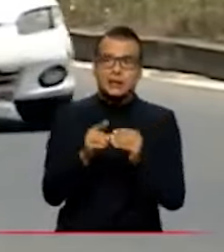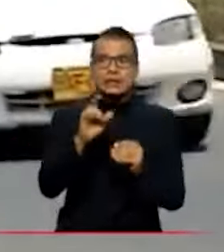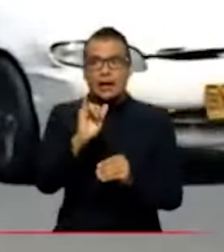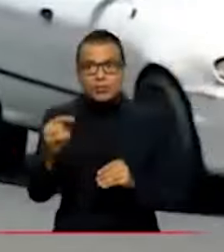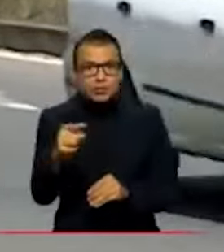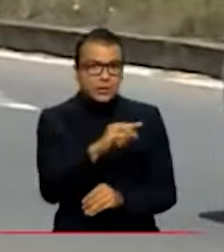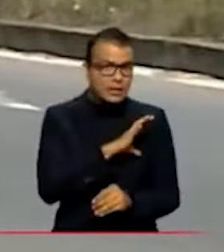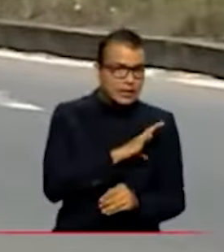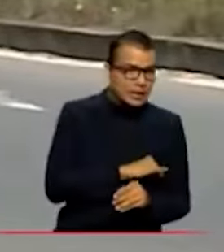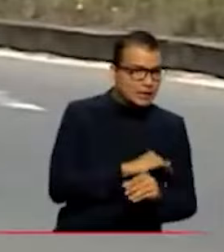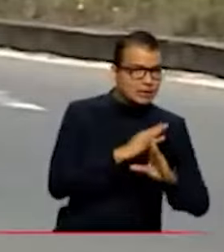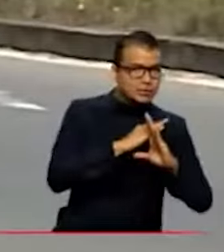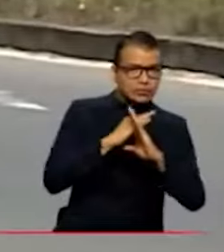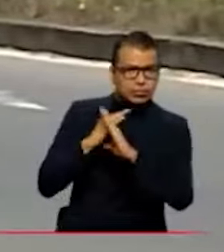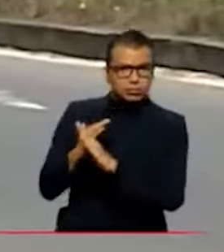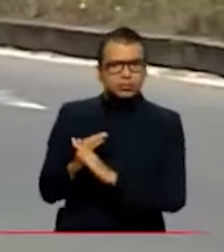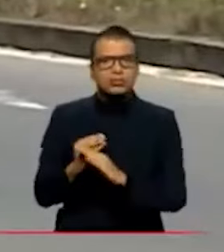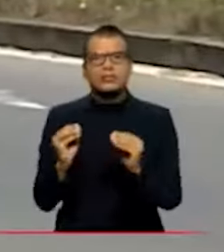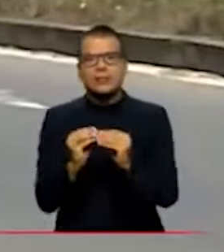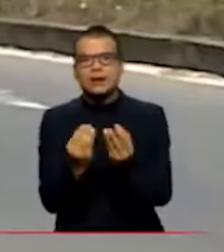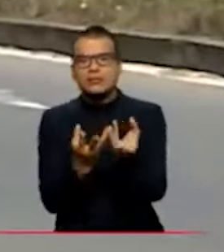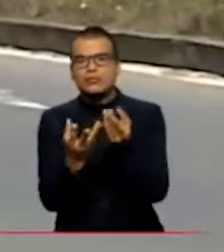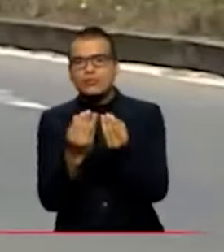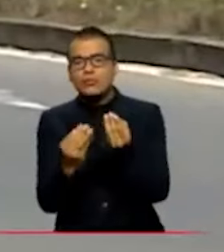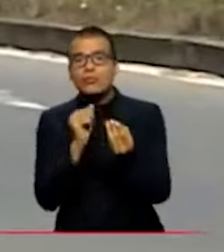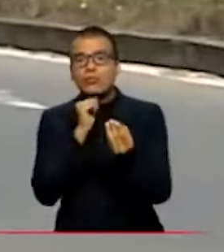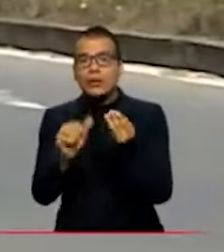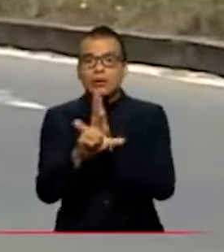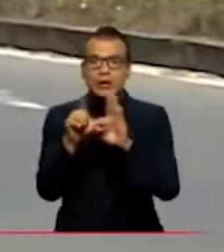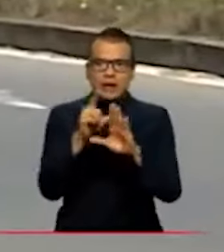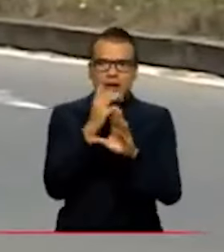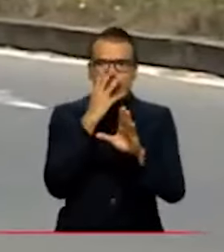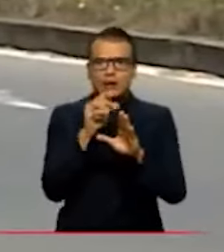grupos armados para evitar acciones terroristas.